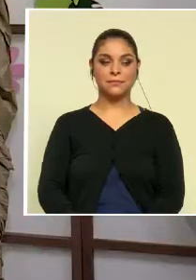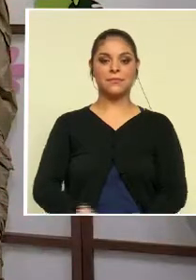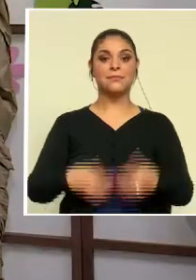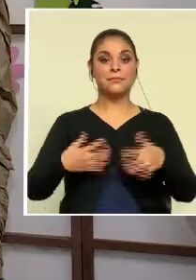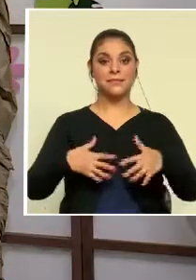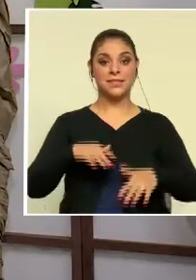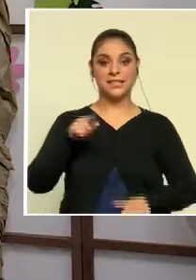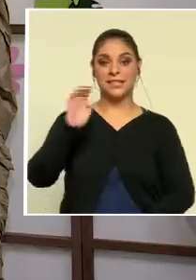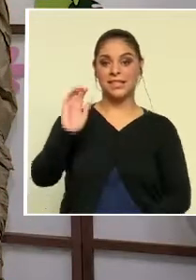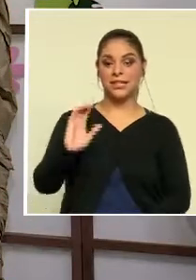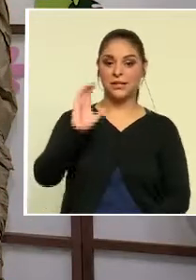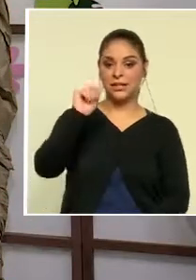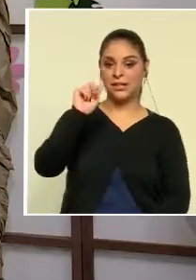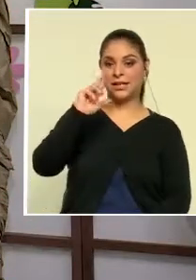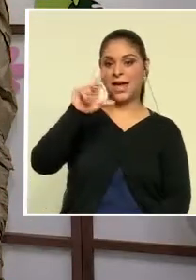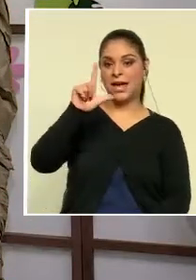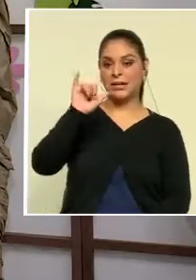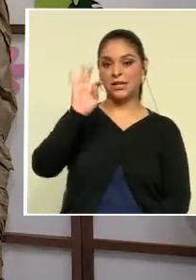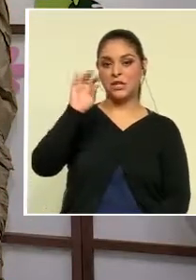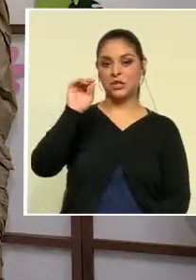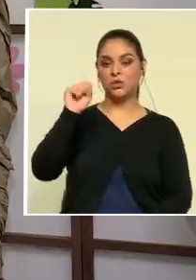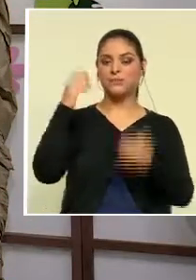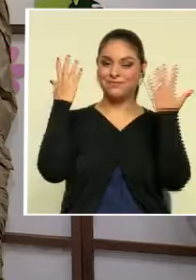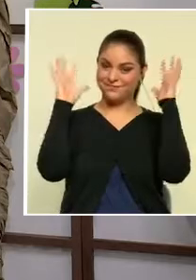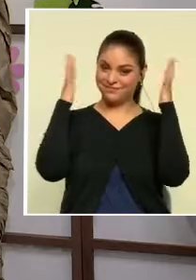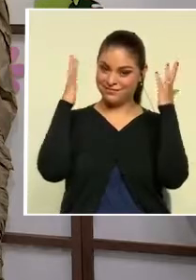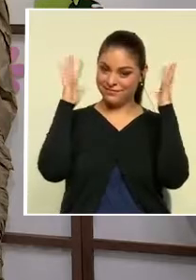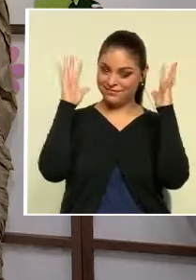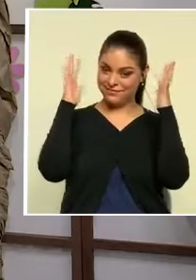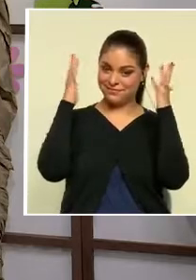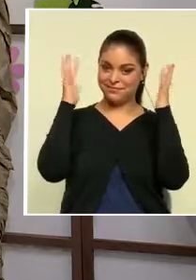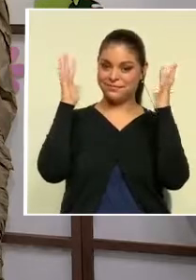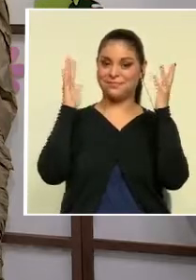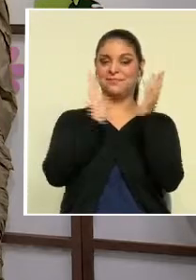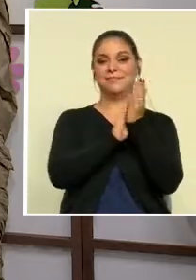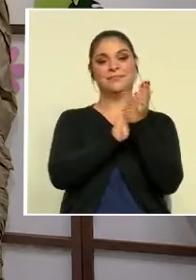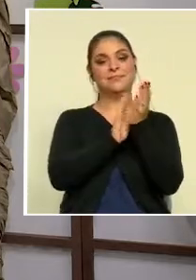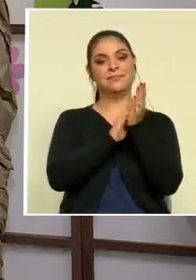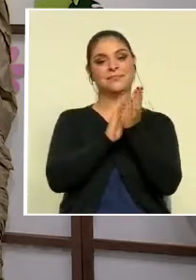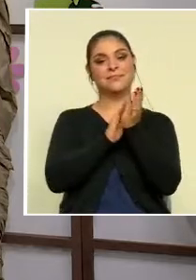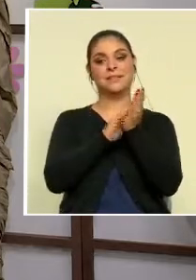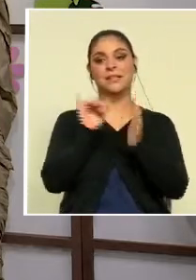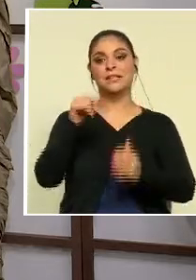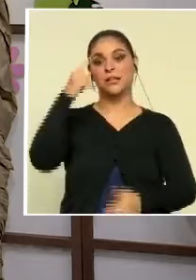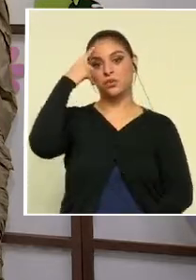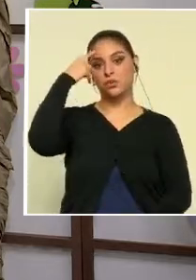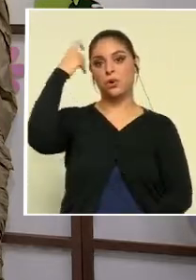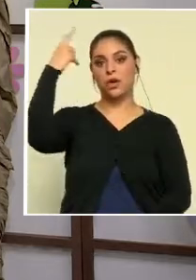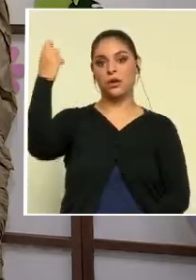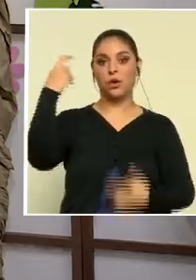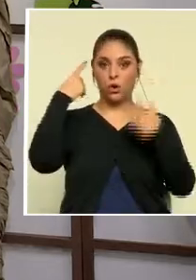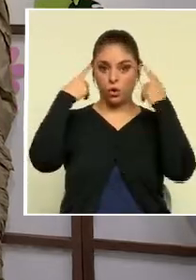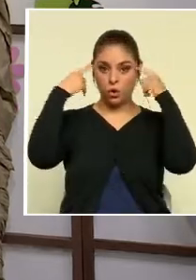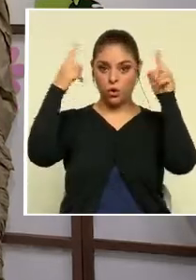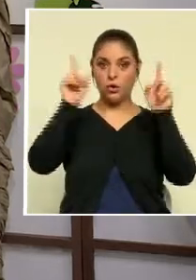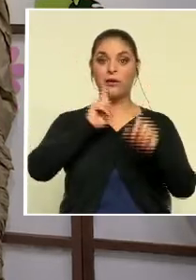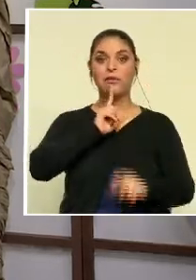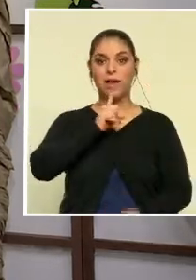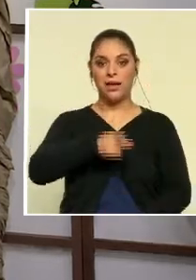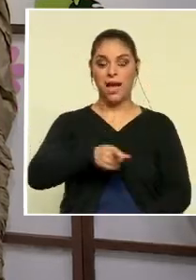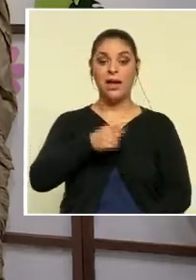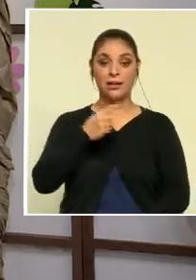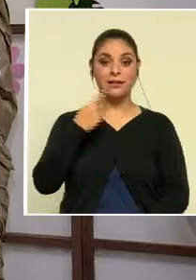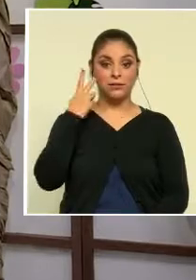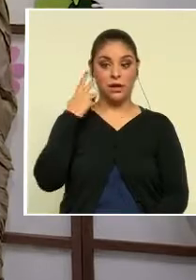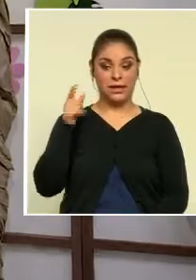carlitos que campeón un aplauso muy bien sueño hecho realidad vio y saque dijo